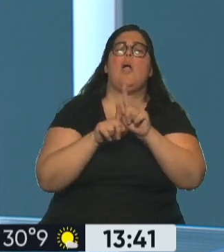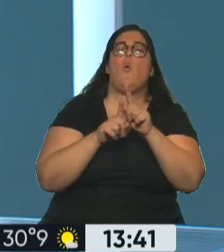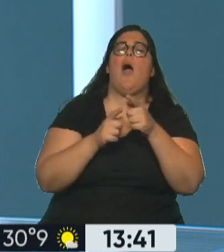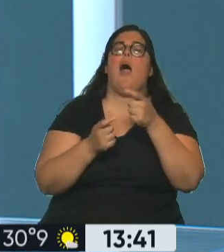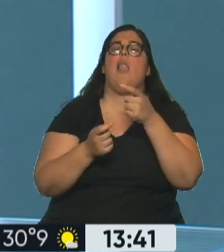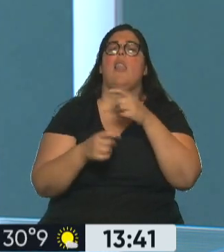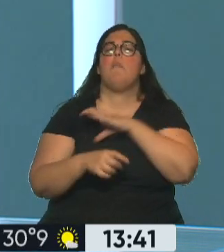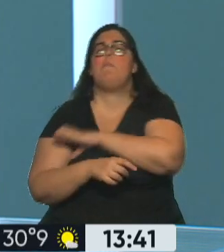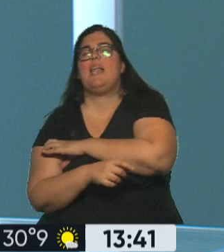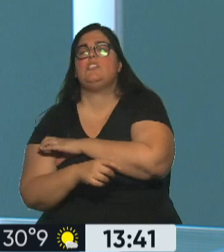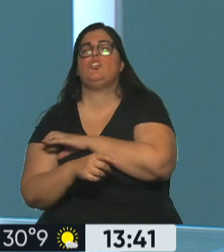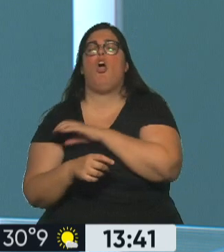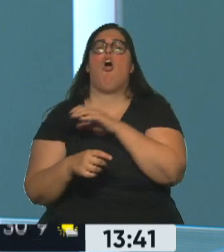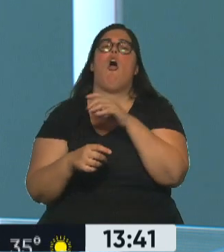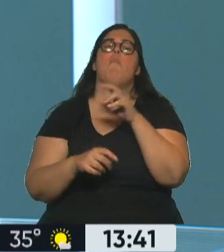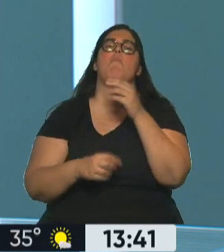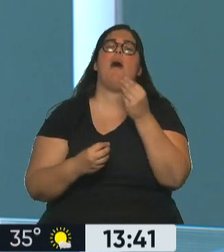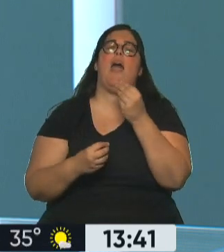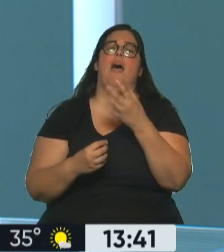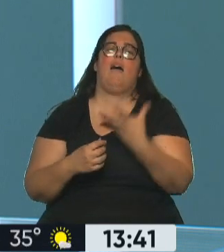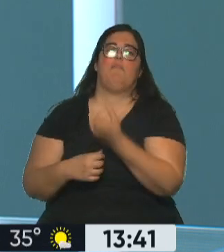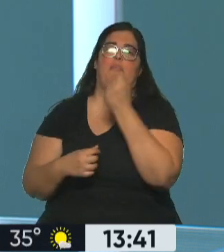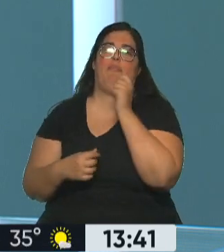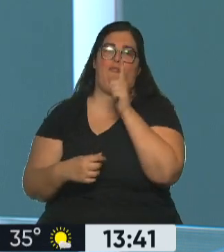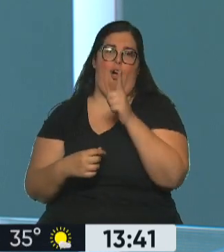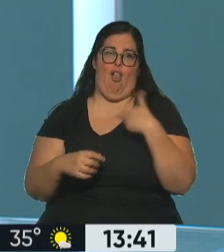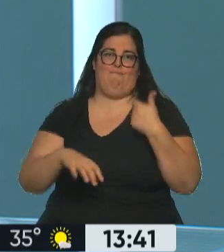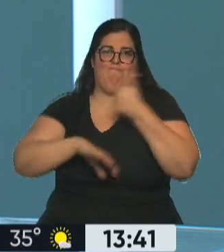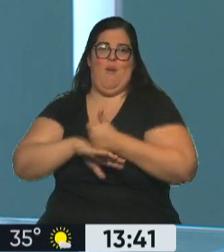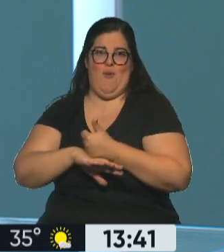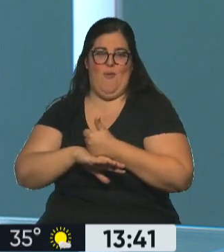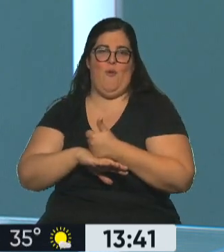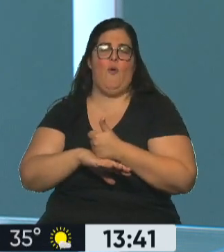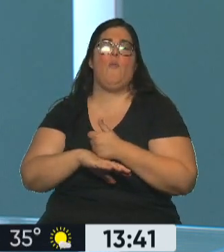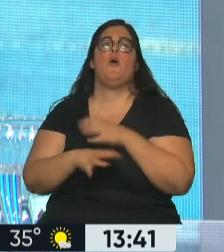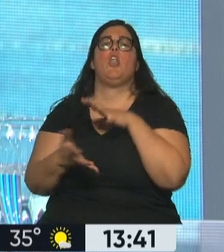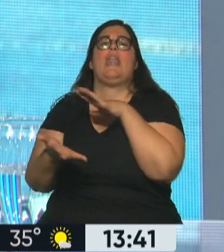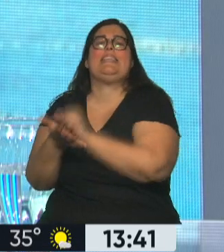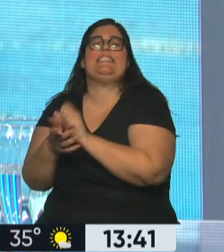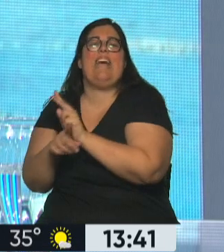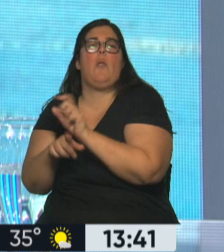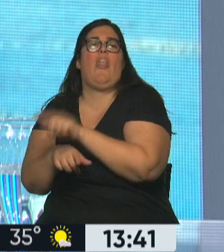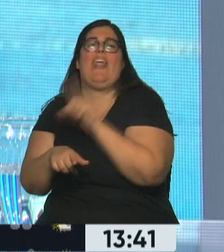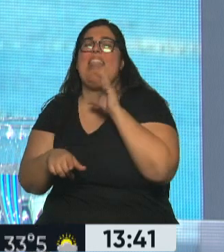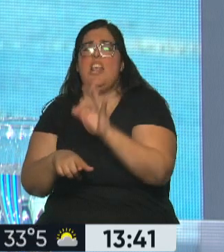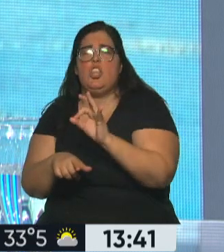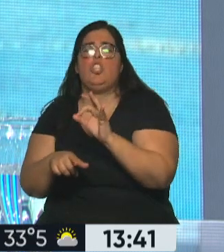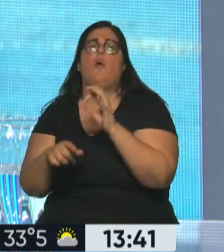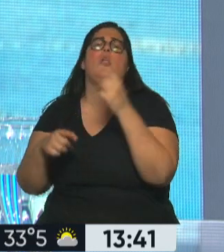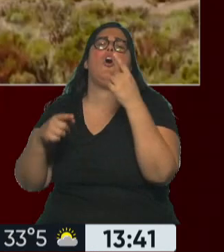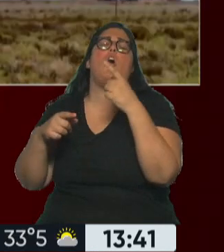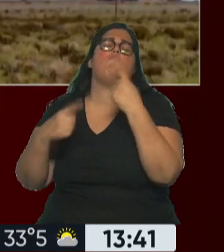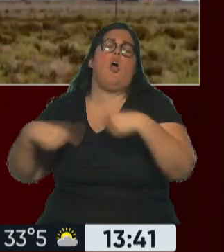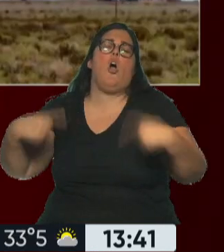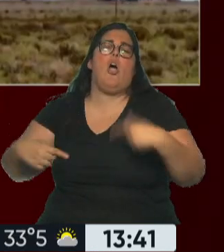una presión sustantiva para poder tener un lugar más fuerte, no solamente en las reservas de litio, sino en el conjunto de los recursos naturales de América